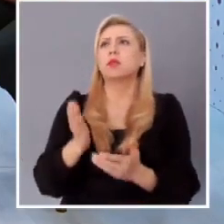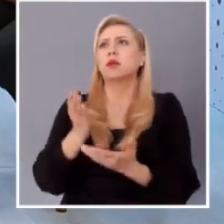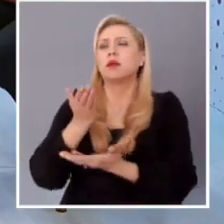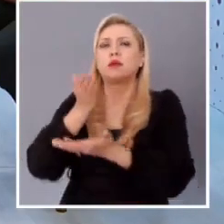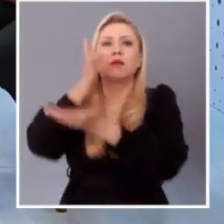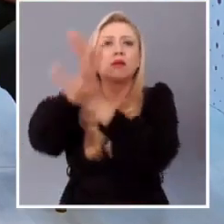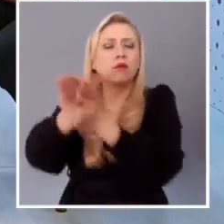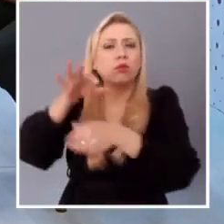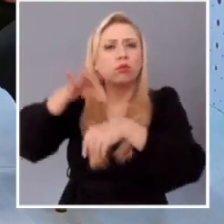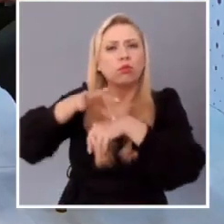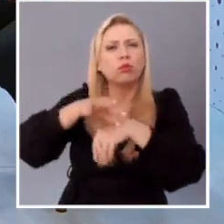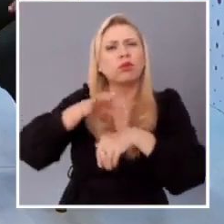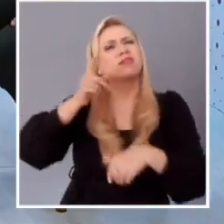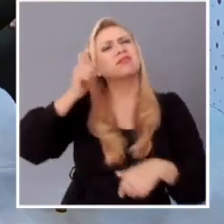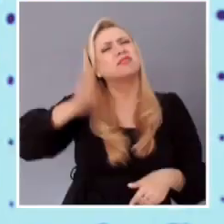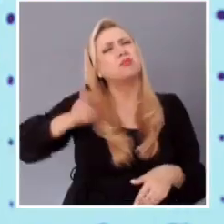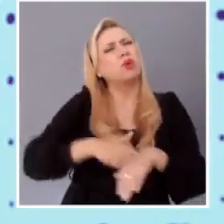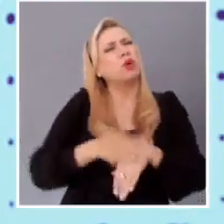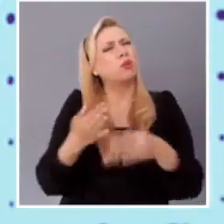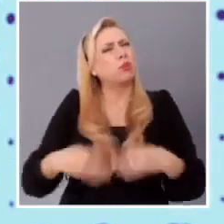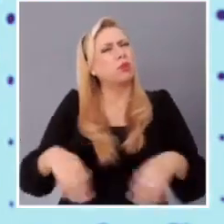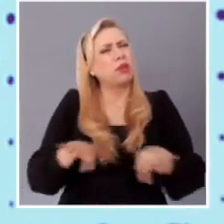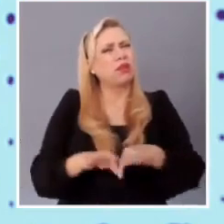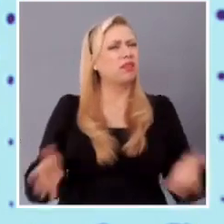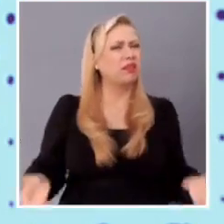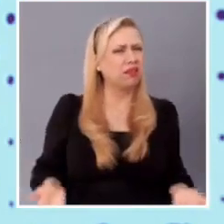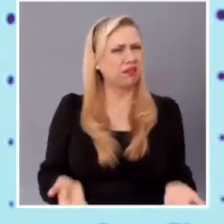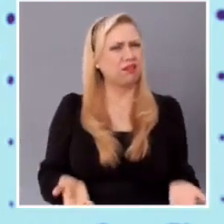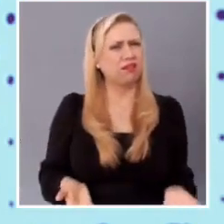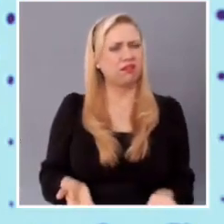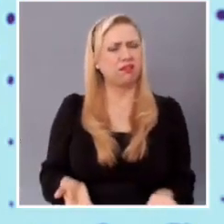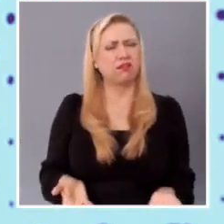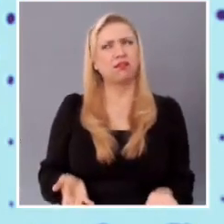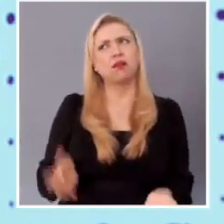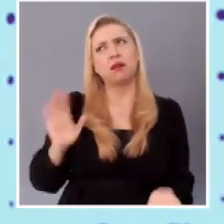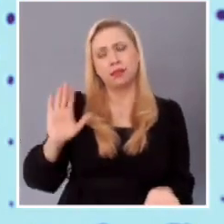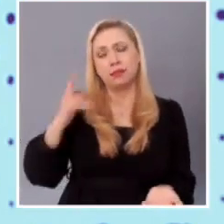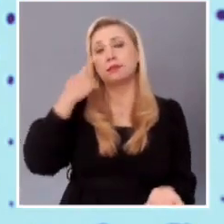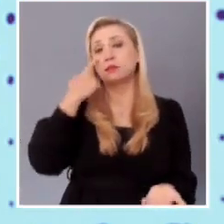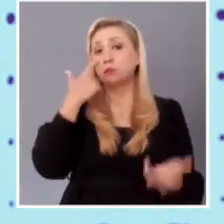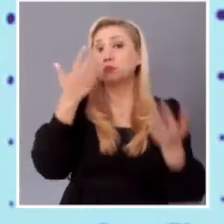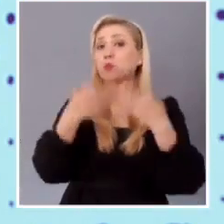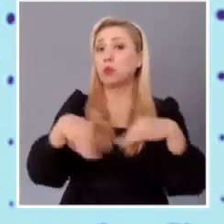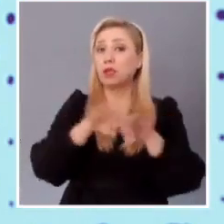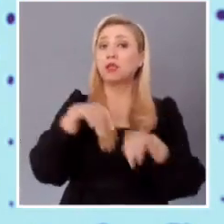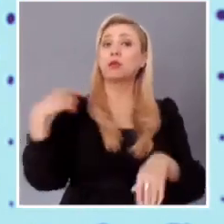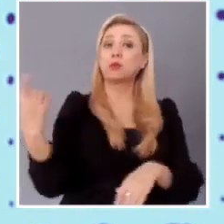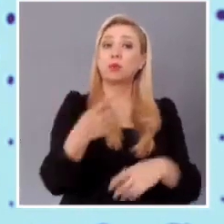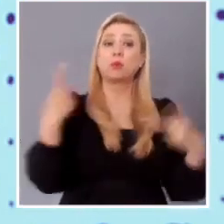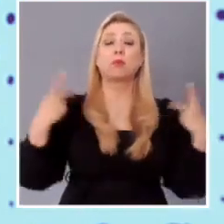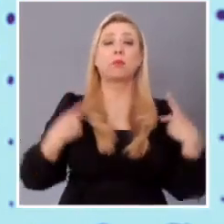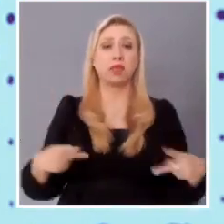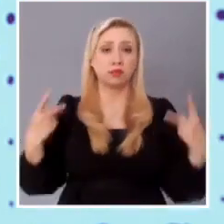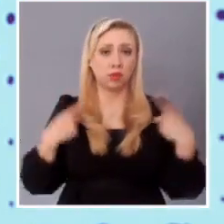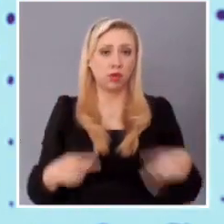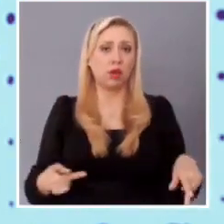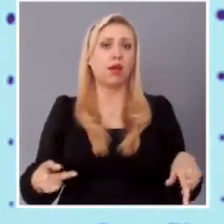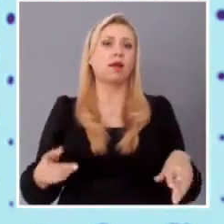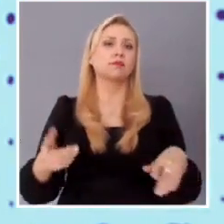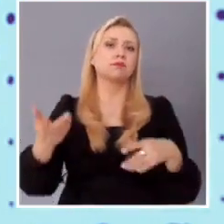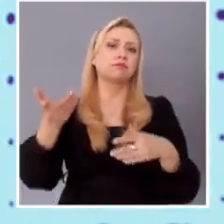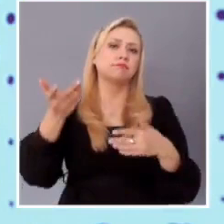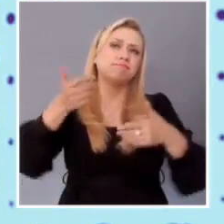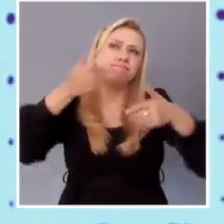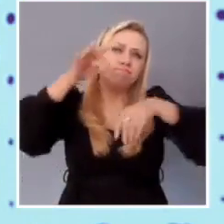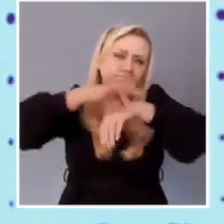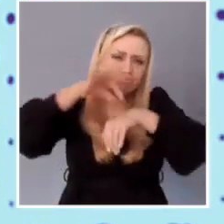por qué es relevante? Sí, realmente aquí es súper importante que las personas que llevan ya sea un tratamiento, que tienen algún servicio